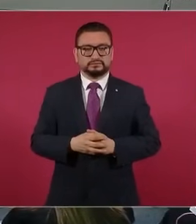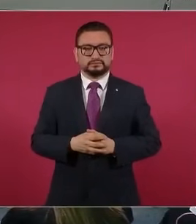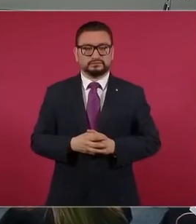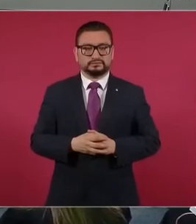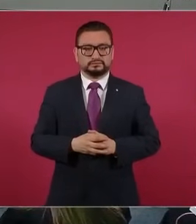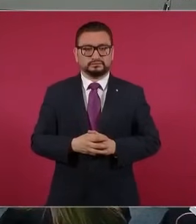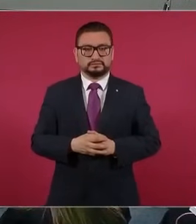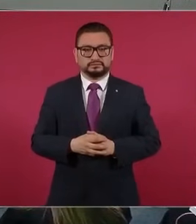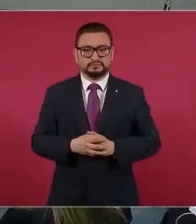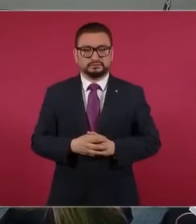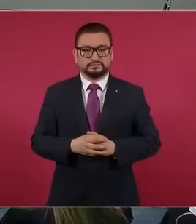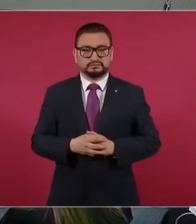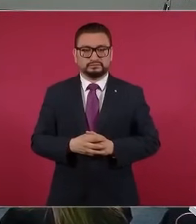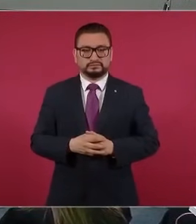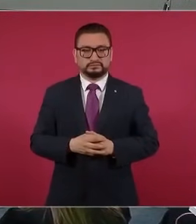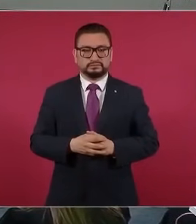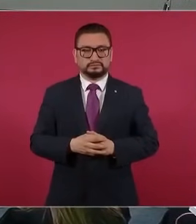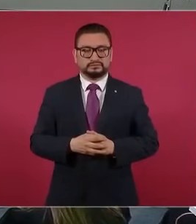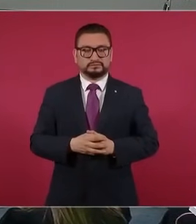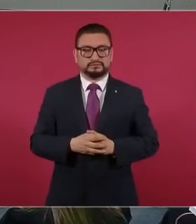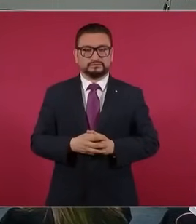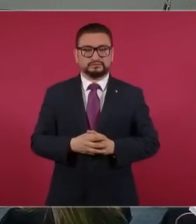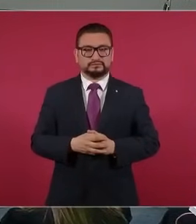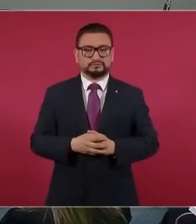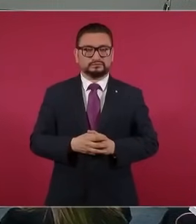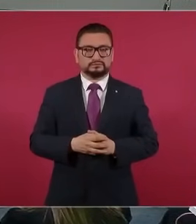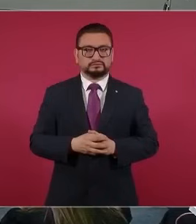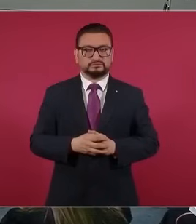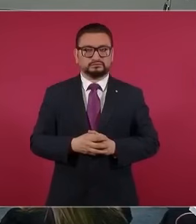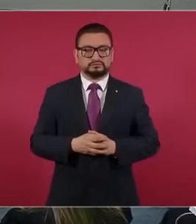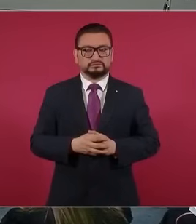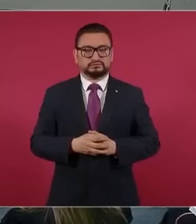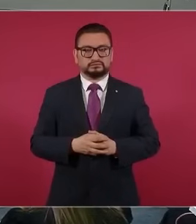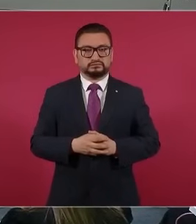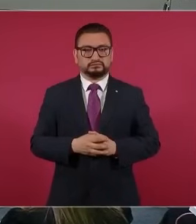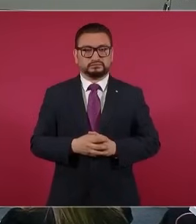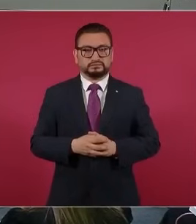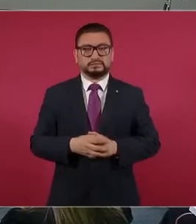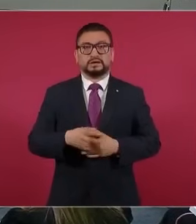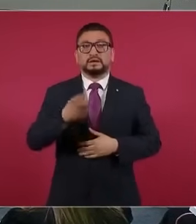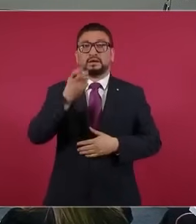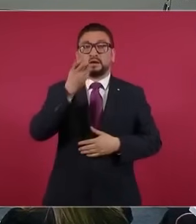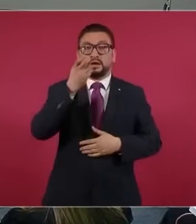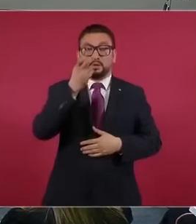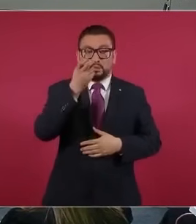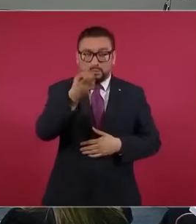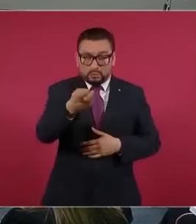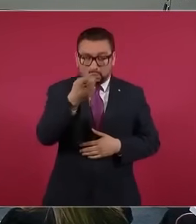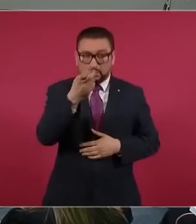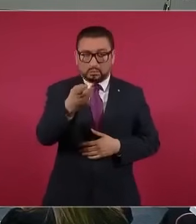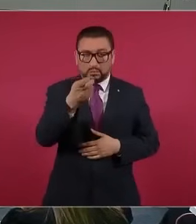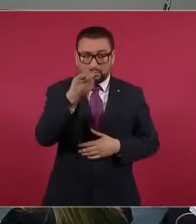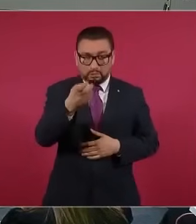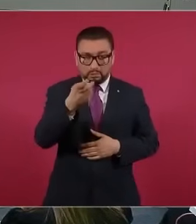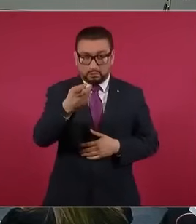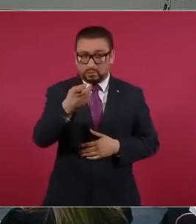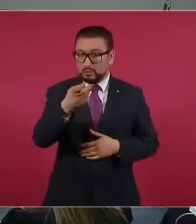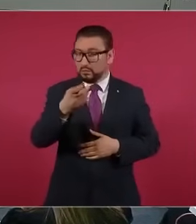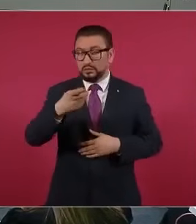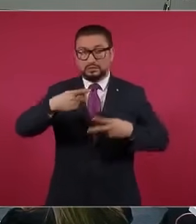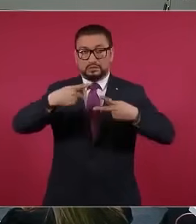Nada más que eso fue lo que llevó al pueblo de México a decir